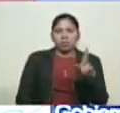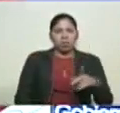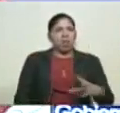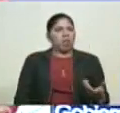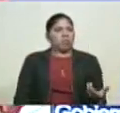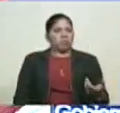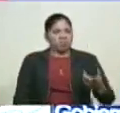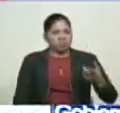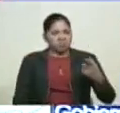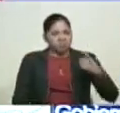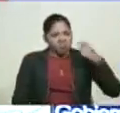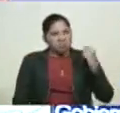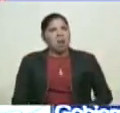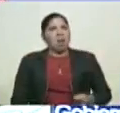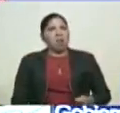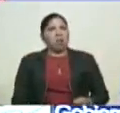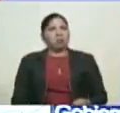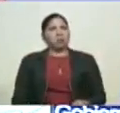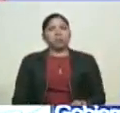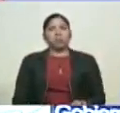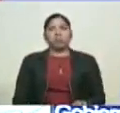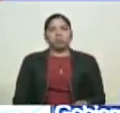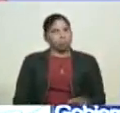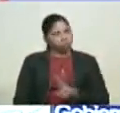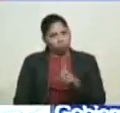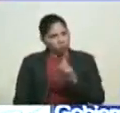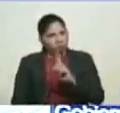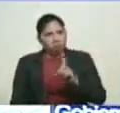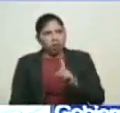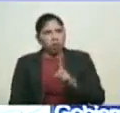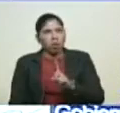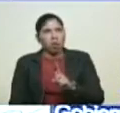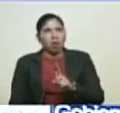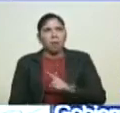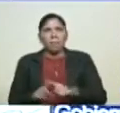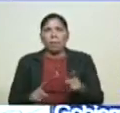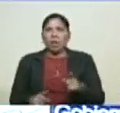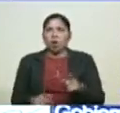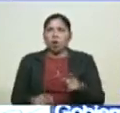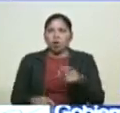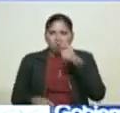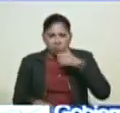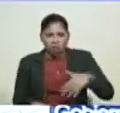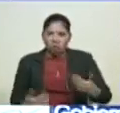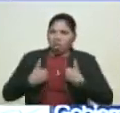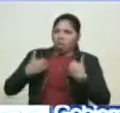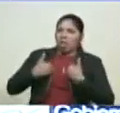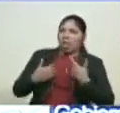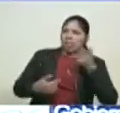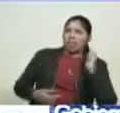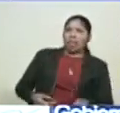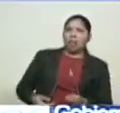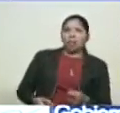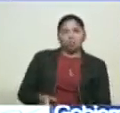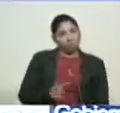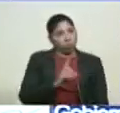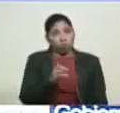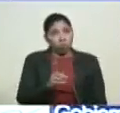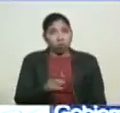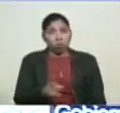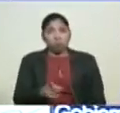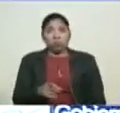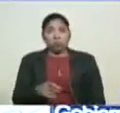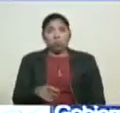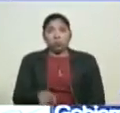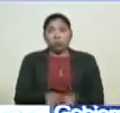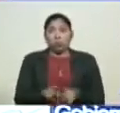eso. Que digan lo que quieran de mí, pero que digan que el pueblo venezolano se cala una dictadura, es una ofensa al pueblo, es una ofensa a ti,